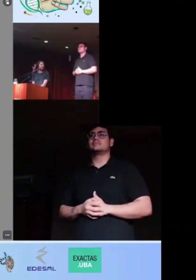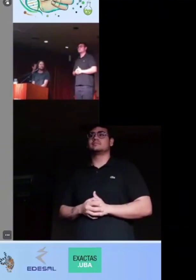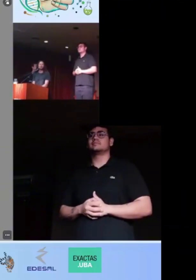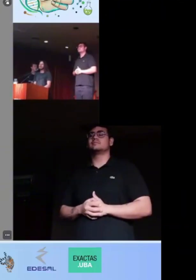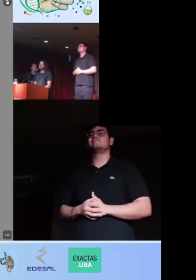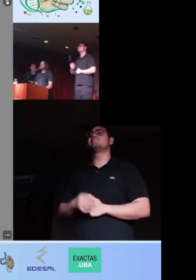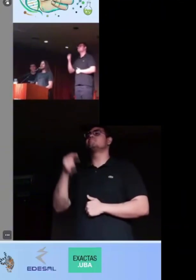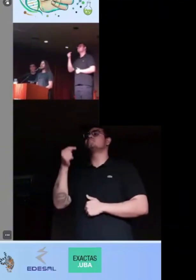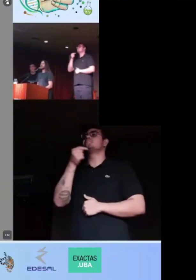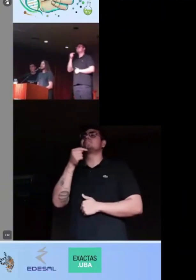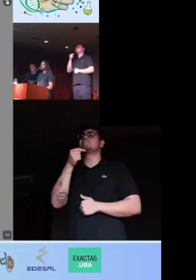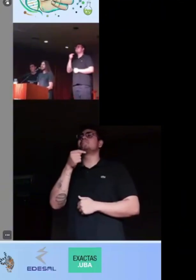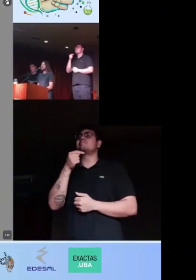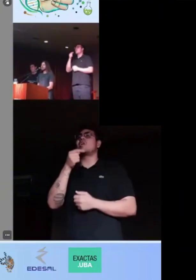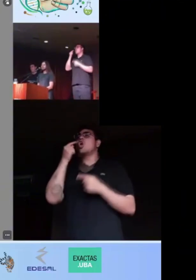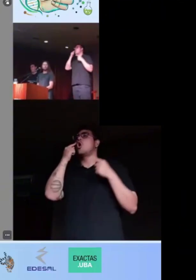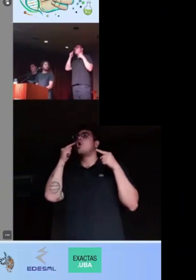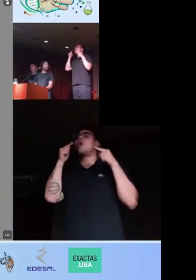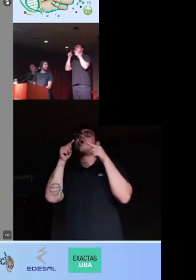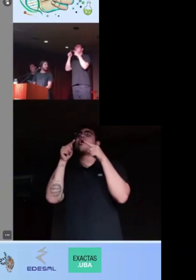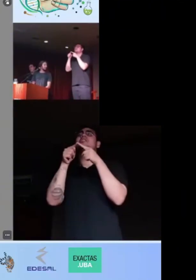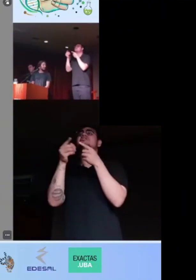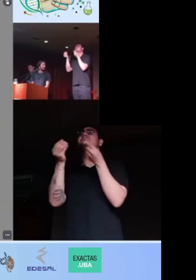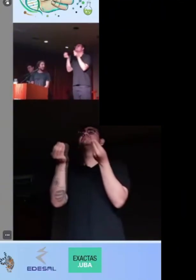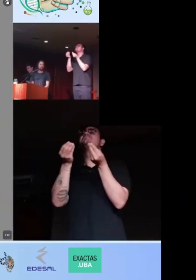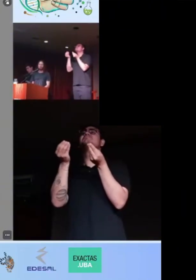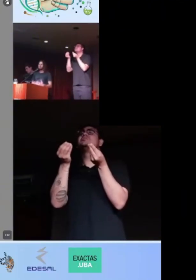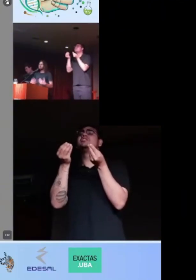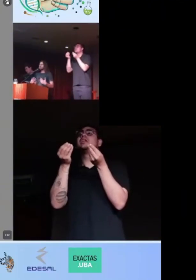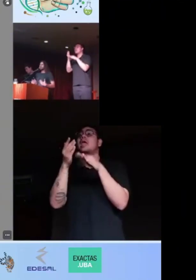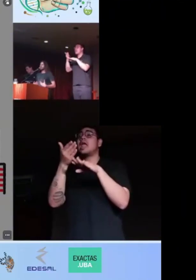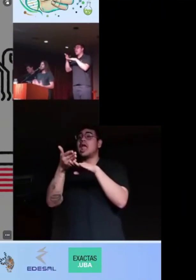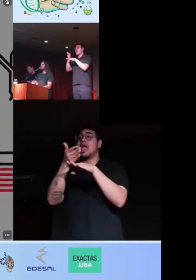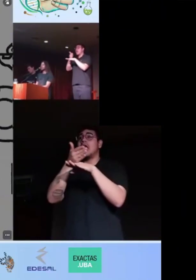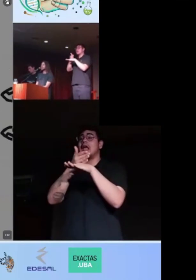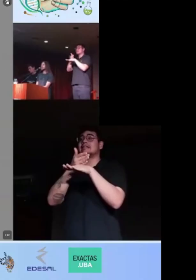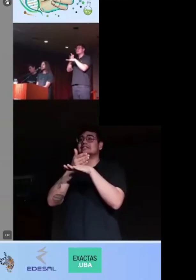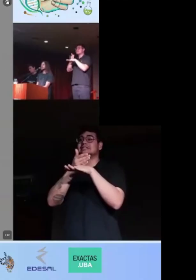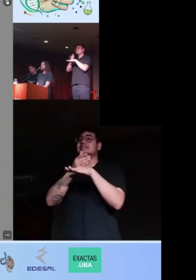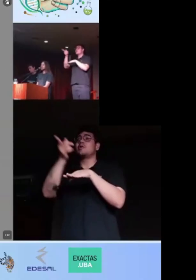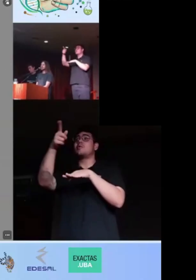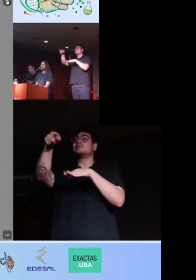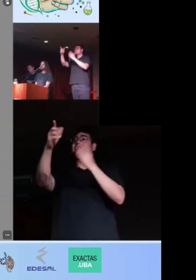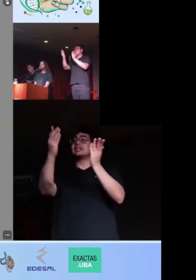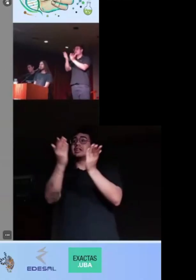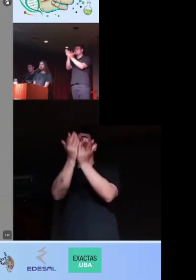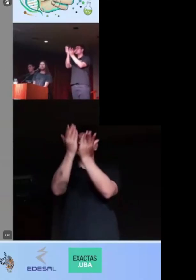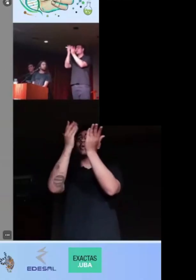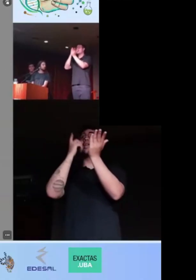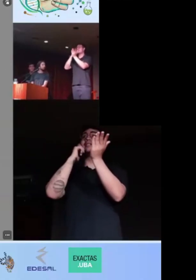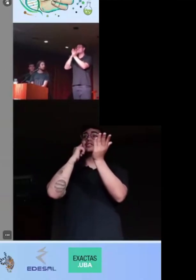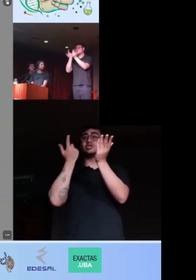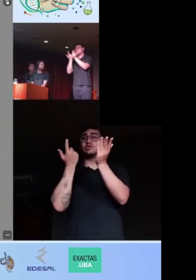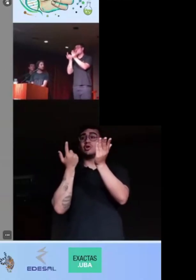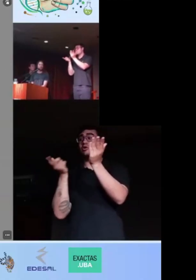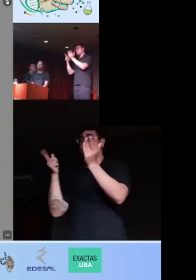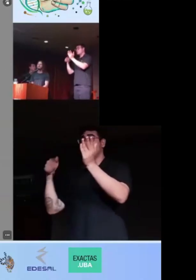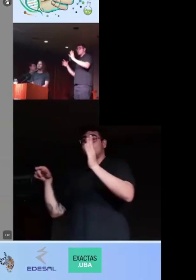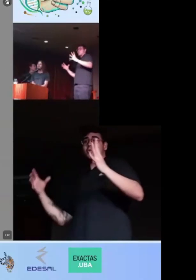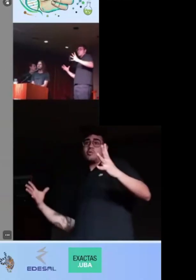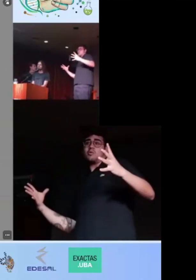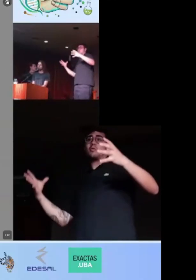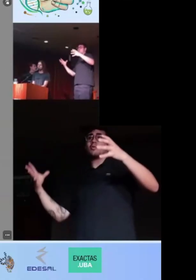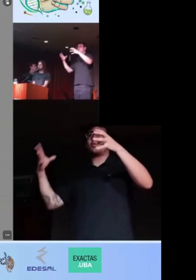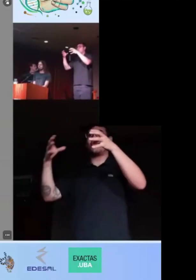para este proyecto es proponer en conjunto con los estudiantes que son sordos y hipoacústicos y con